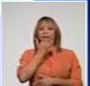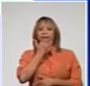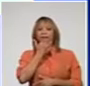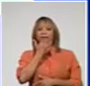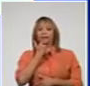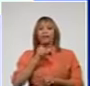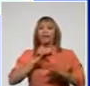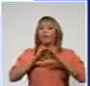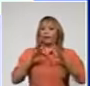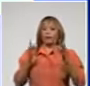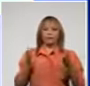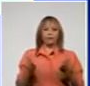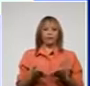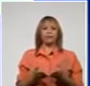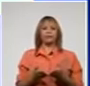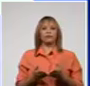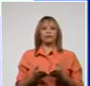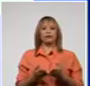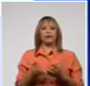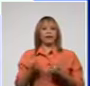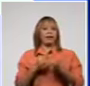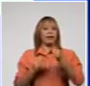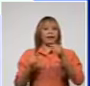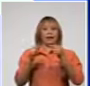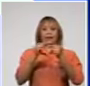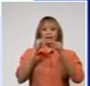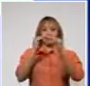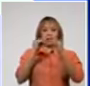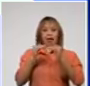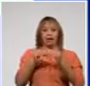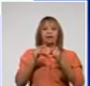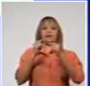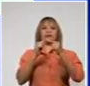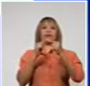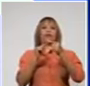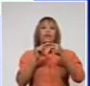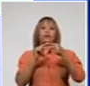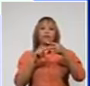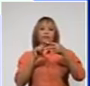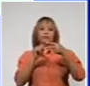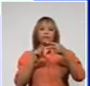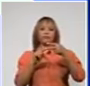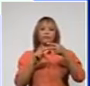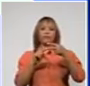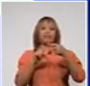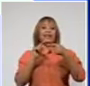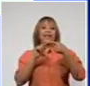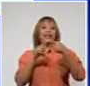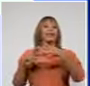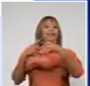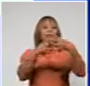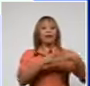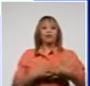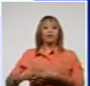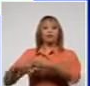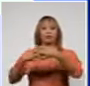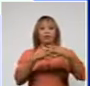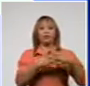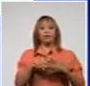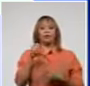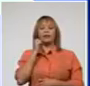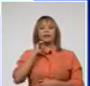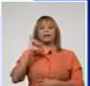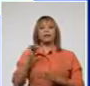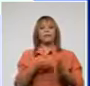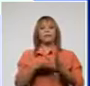mundo, encabezan la lista del mundo, con Estados Unidos con más de 6 millones